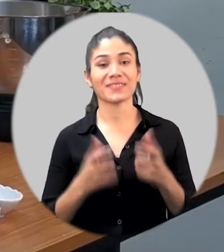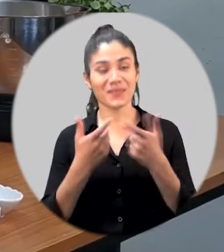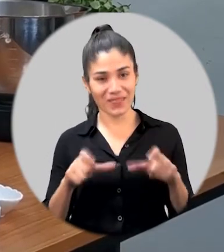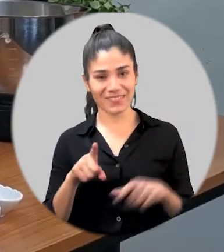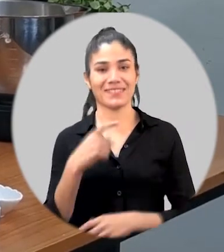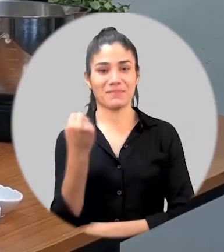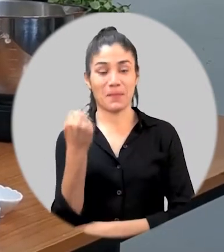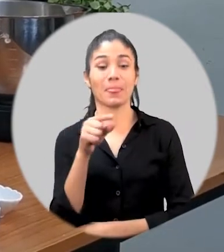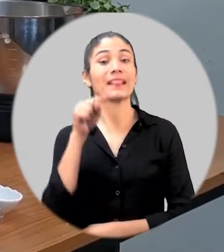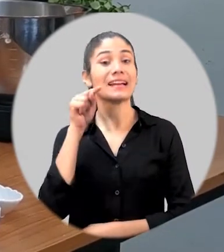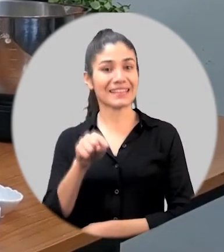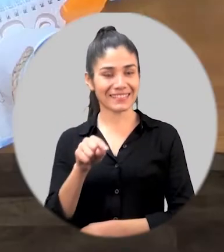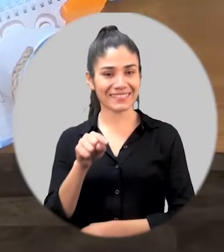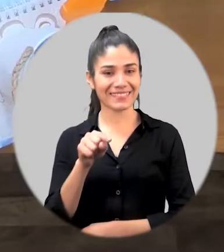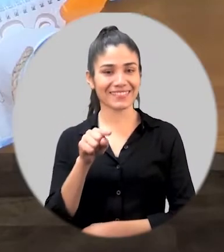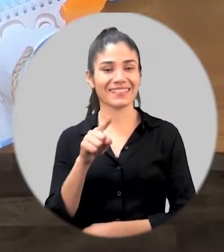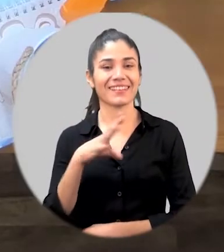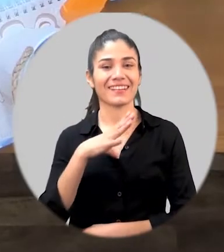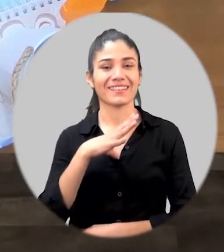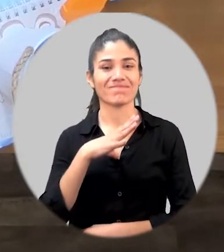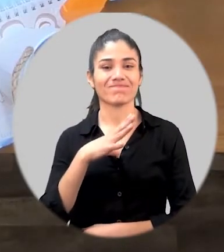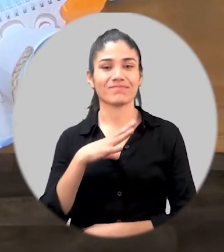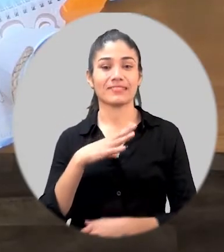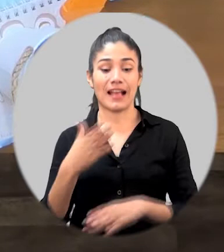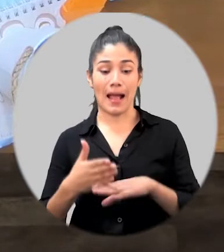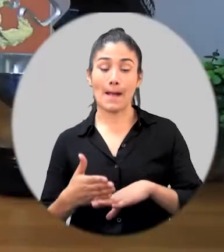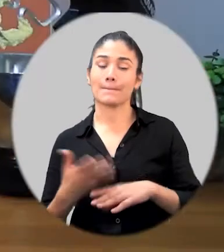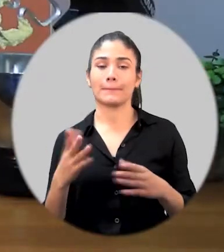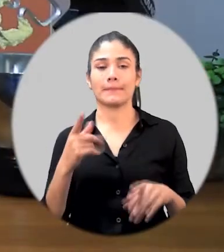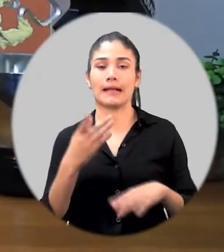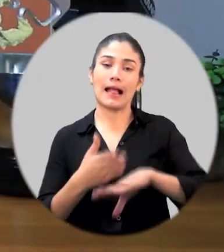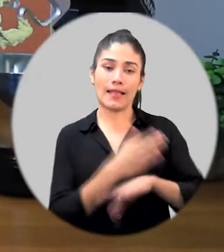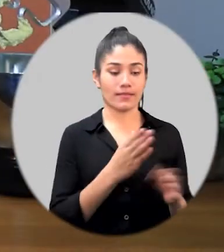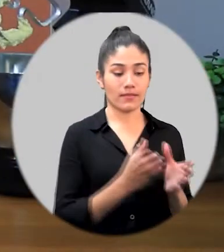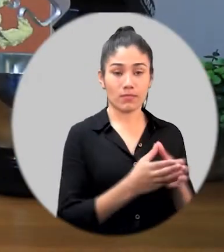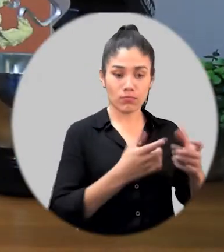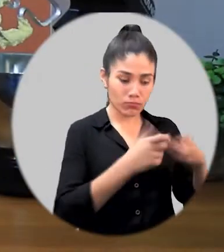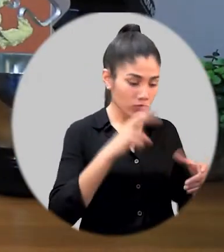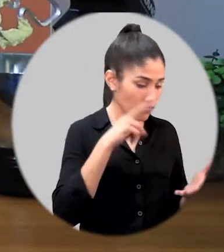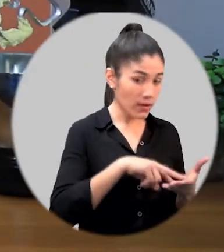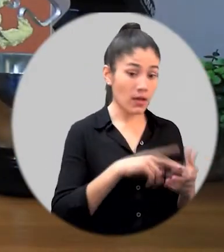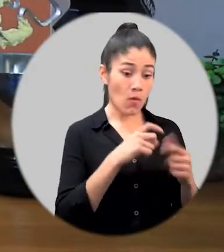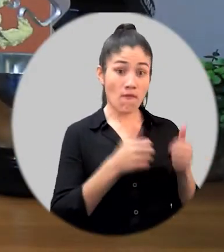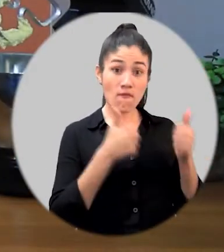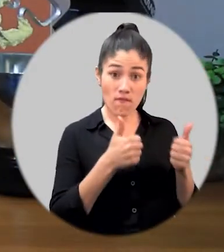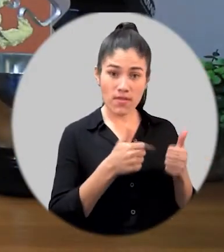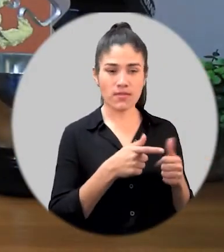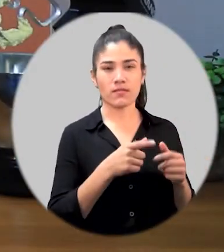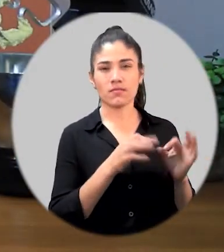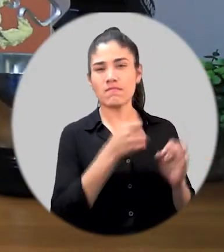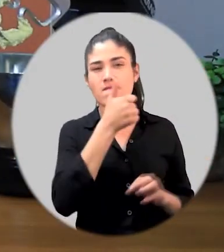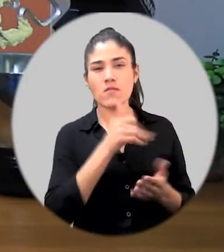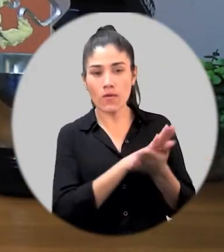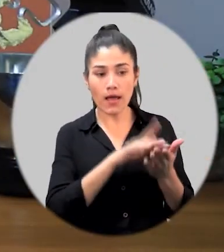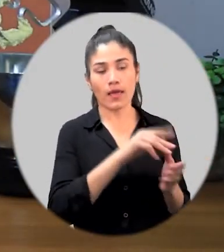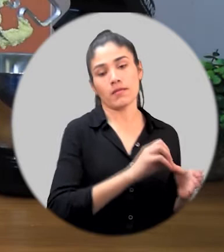huevo siempre hay que colocar en un bol aparte cuando se rompe para verificar que el huevo siempre esté bien, está en buen